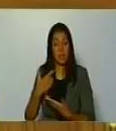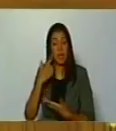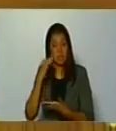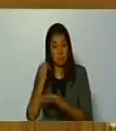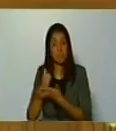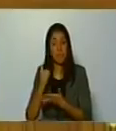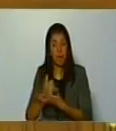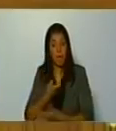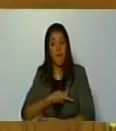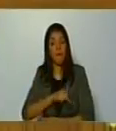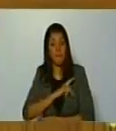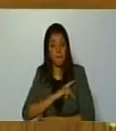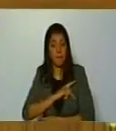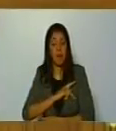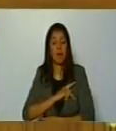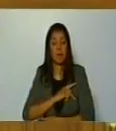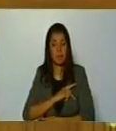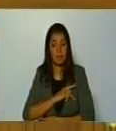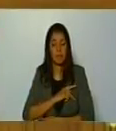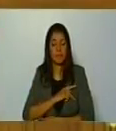no, y ocurrió que